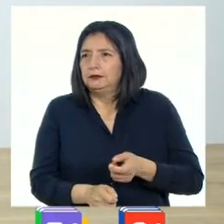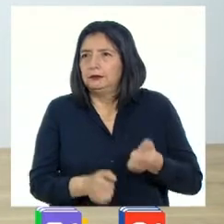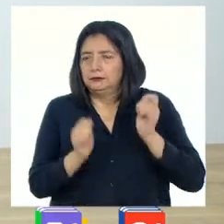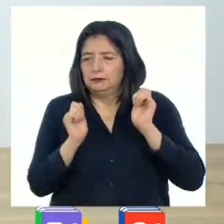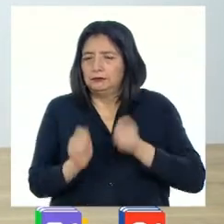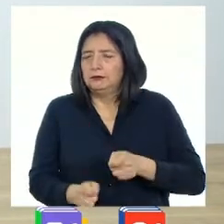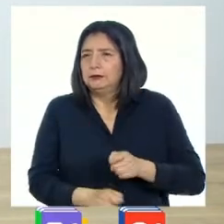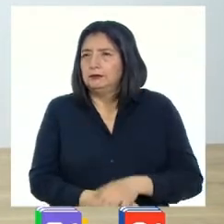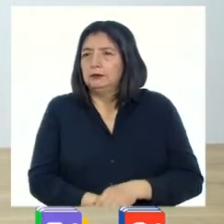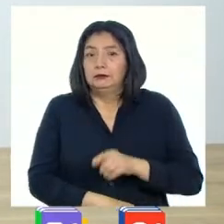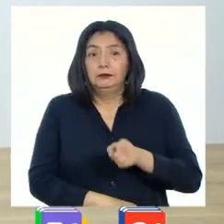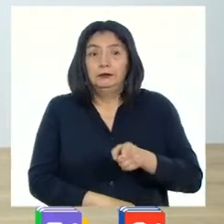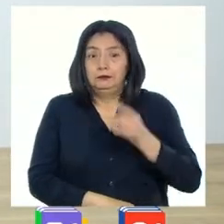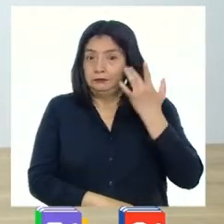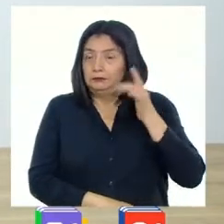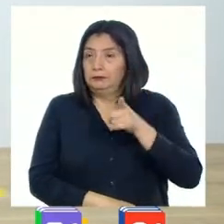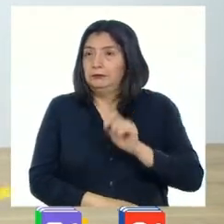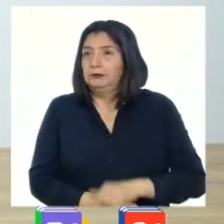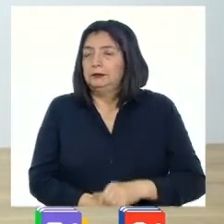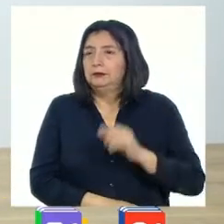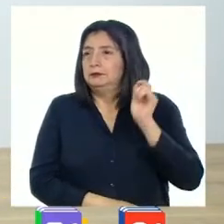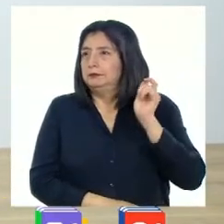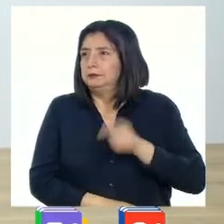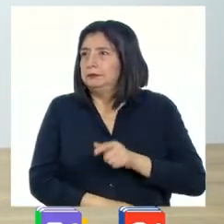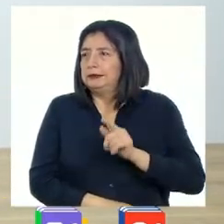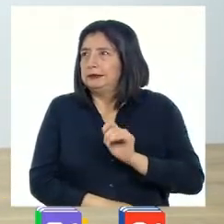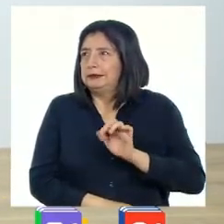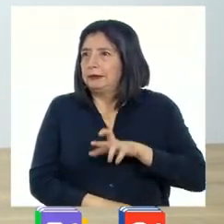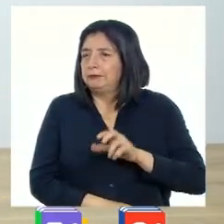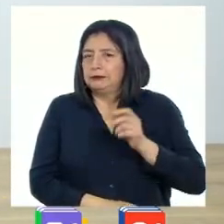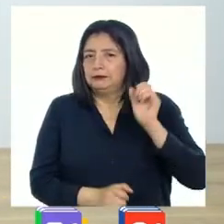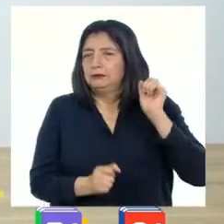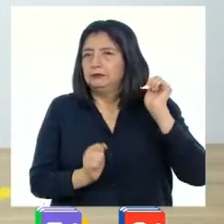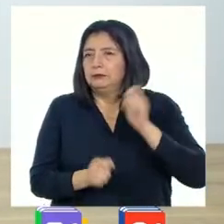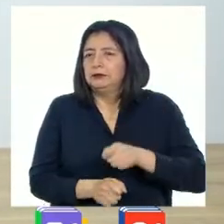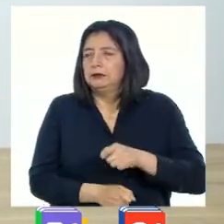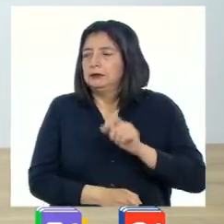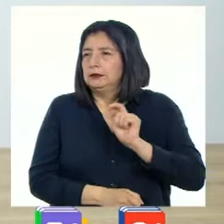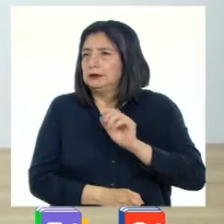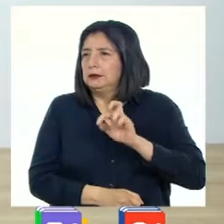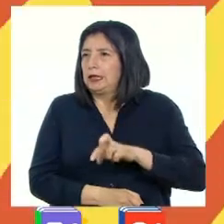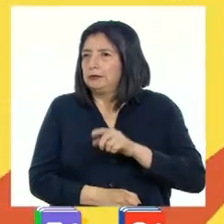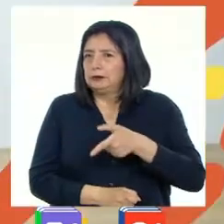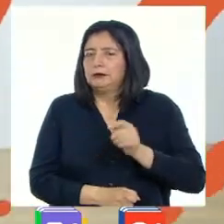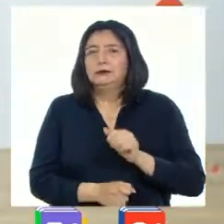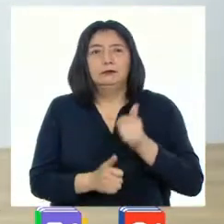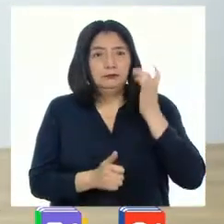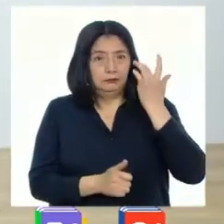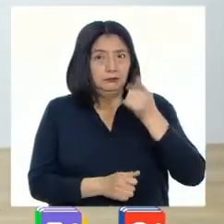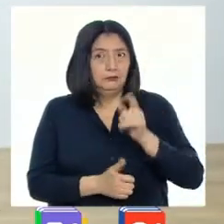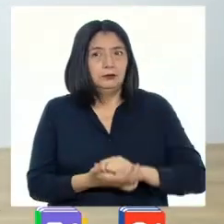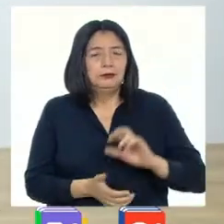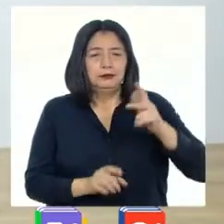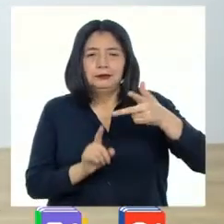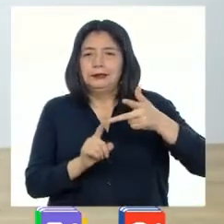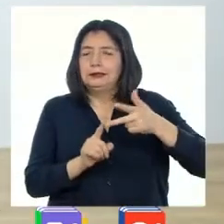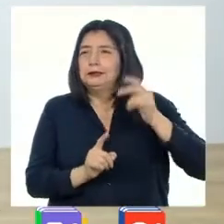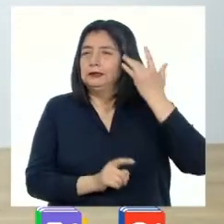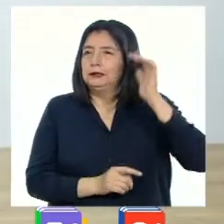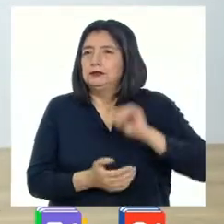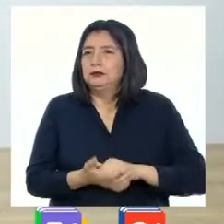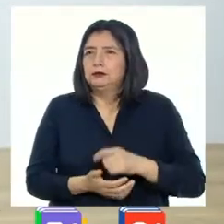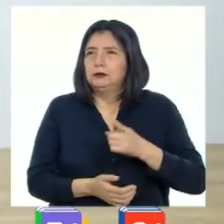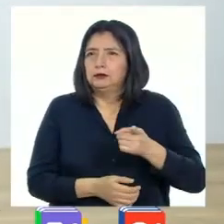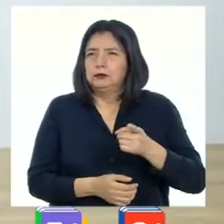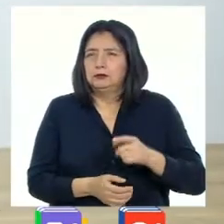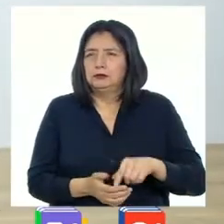¡Vamos! ¡Pa! ¡Eso es! ¡Muy bien! ¡Ja! ¡Muy bien! ¡Muy bien! ¡Eso es! ¡Sí! Tercer sonido es